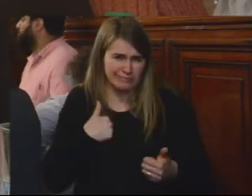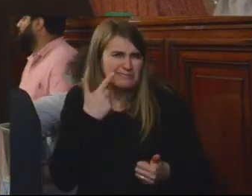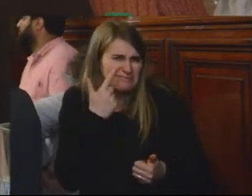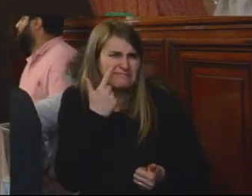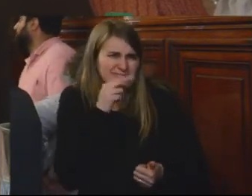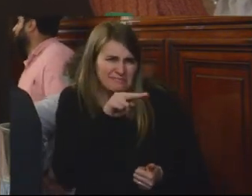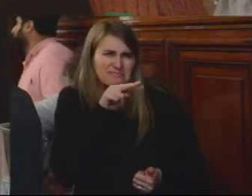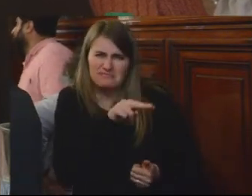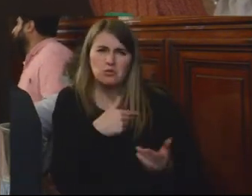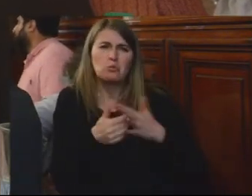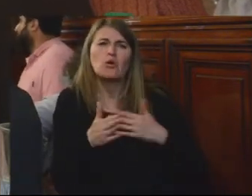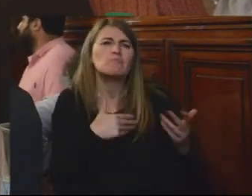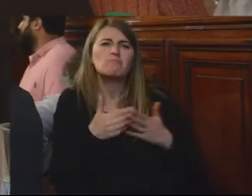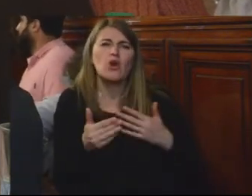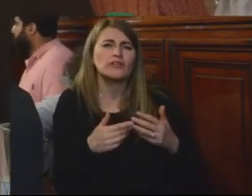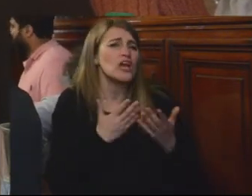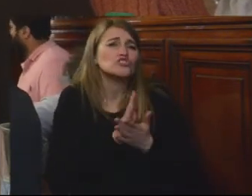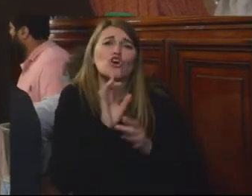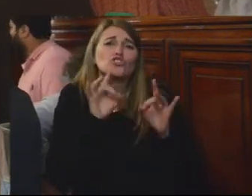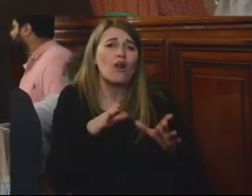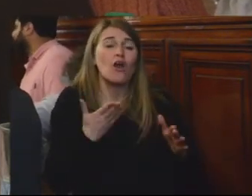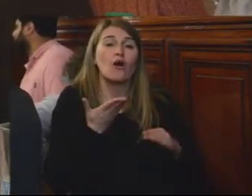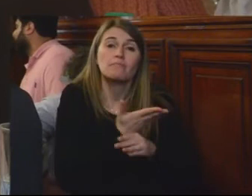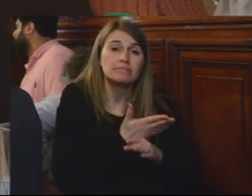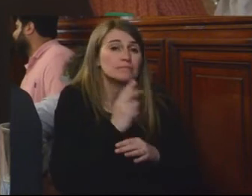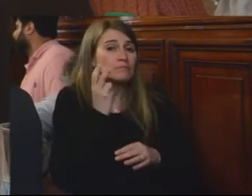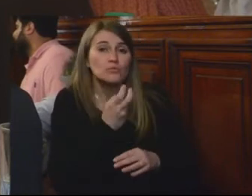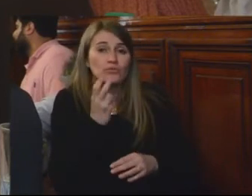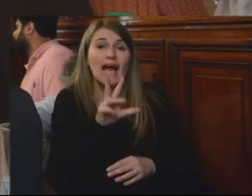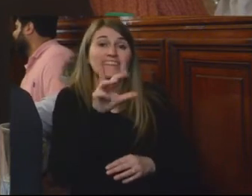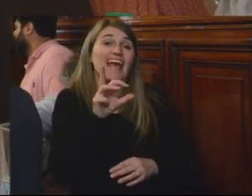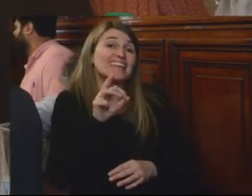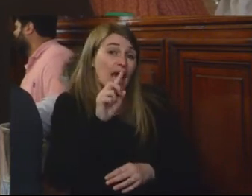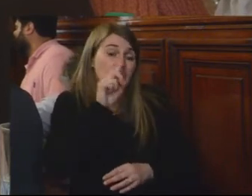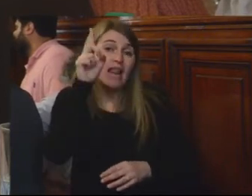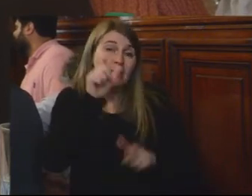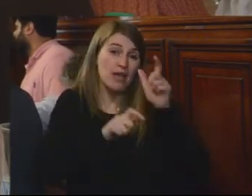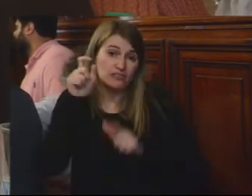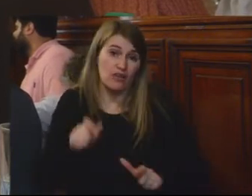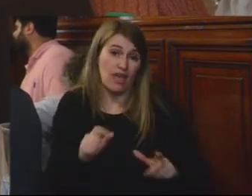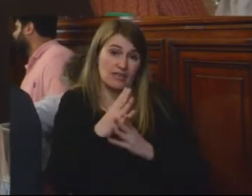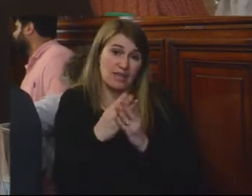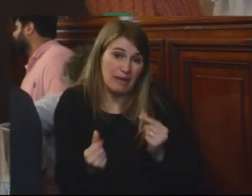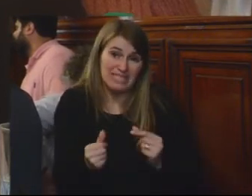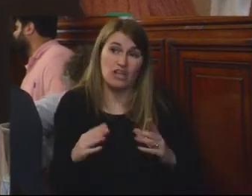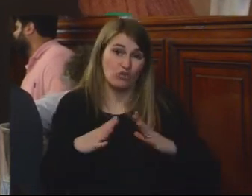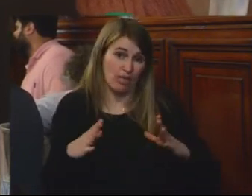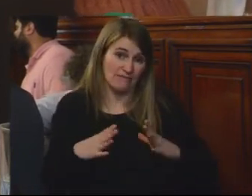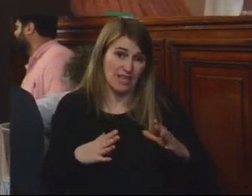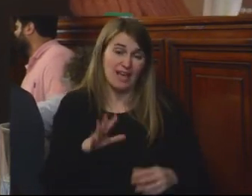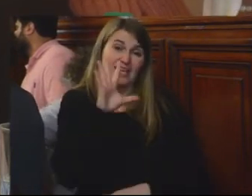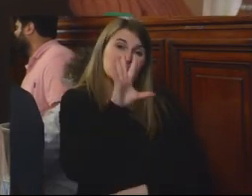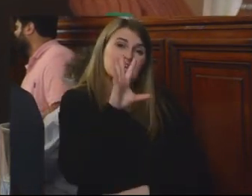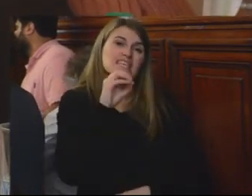deseando saber la verdad encontrar 30.000 personas desaparecidas y las abuelas más de 500 nietos